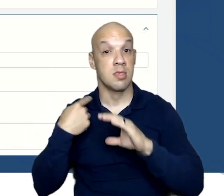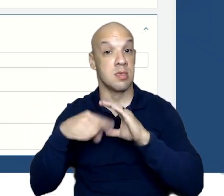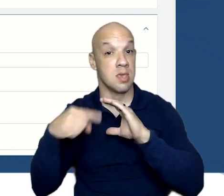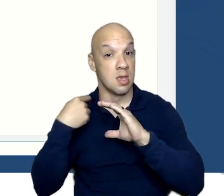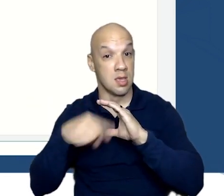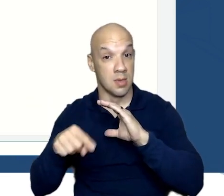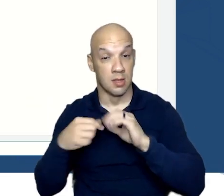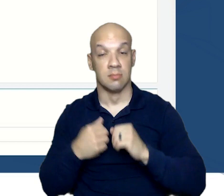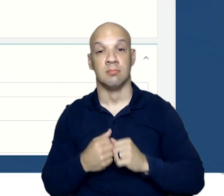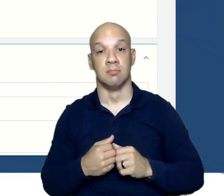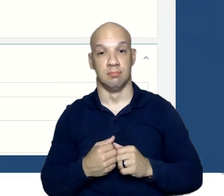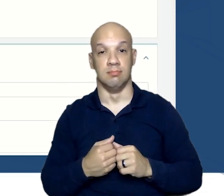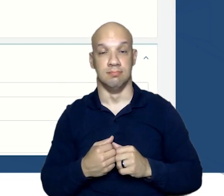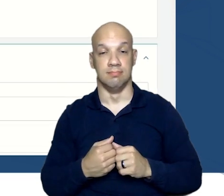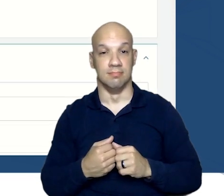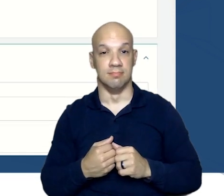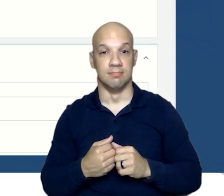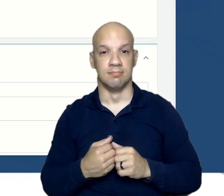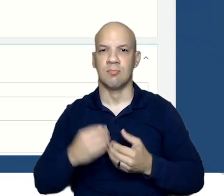correo electrónico